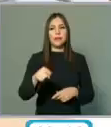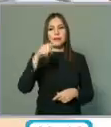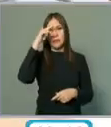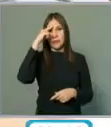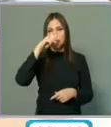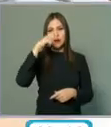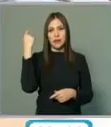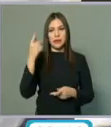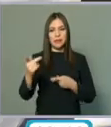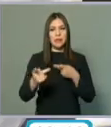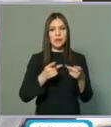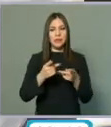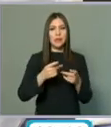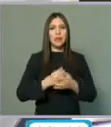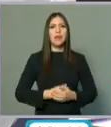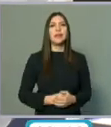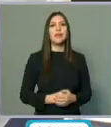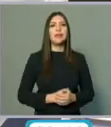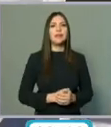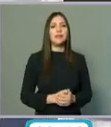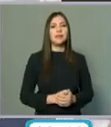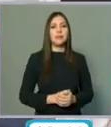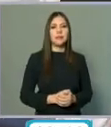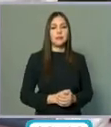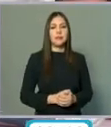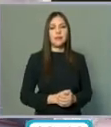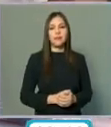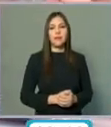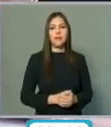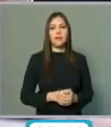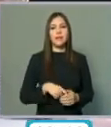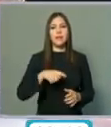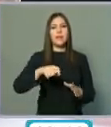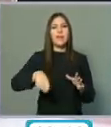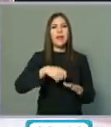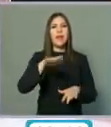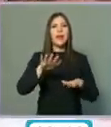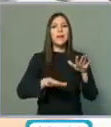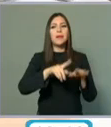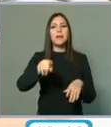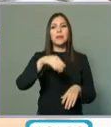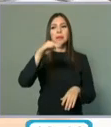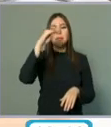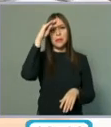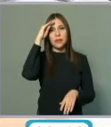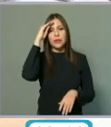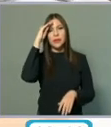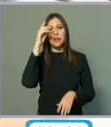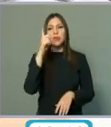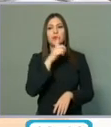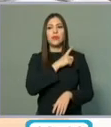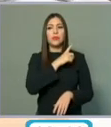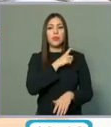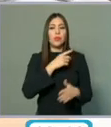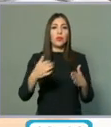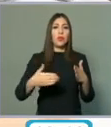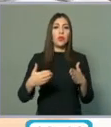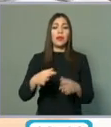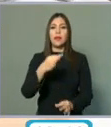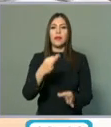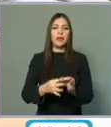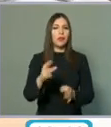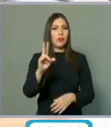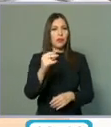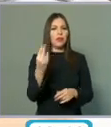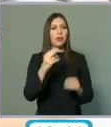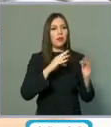muy fácil y como bien ya lo comentó igual Pam, terminamos procesos. Luego a veces creemos que solamente cocinar y ya, no, hay que